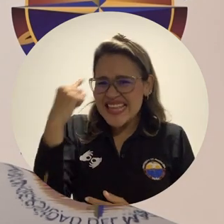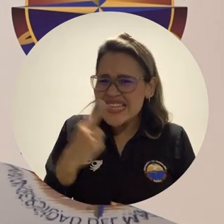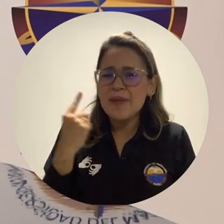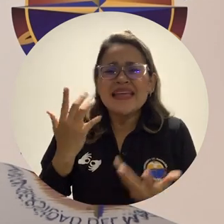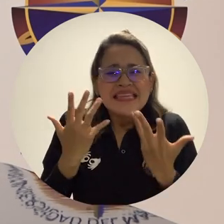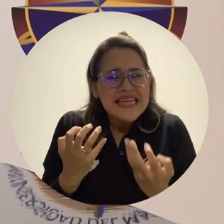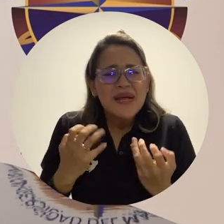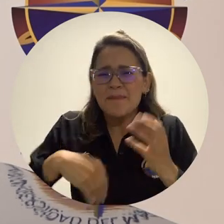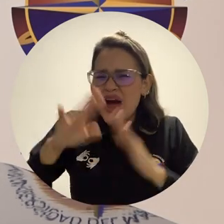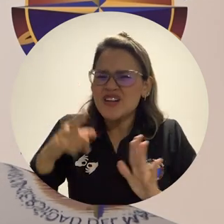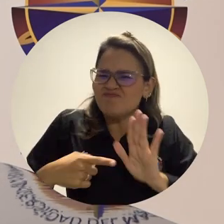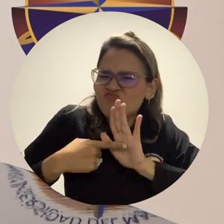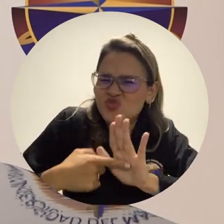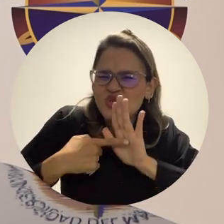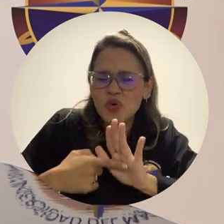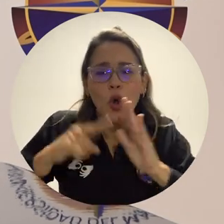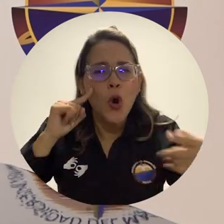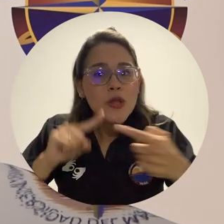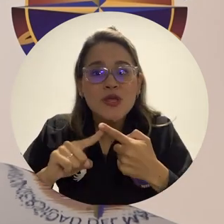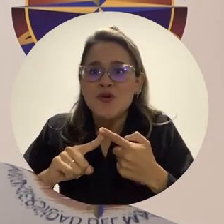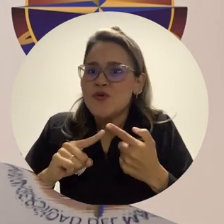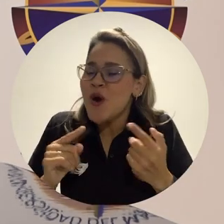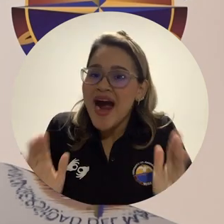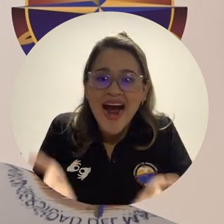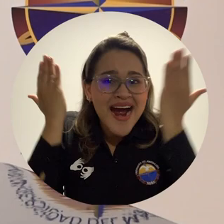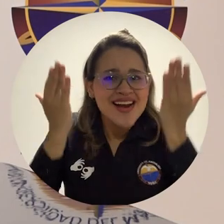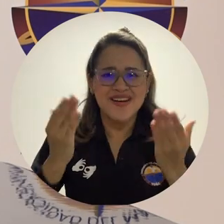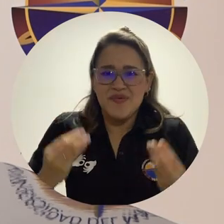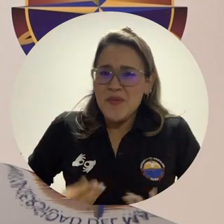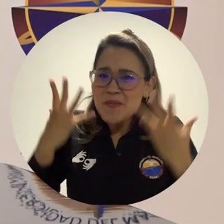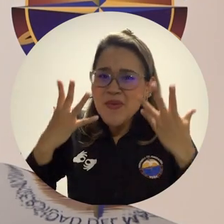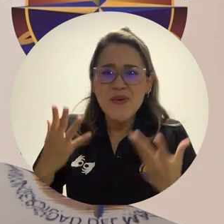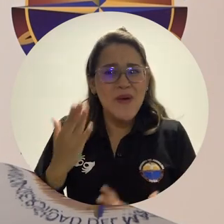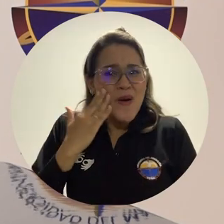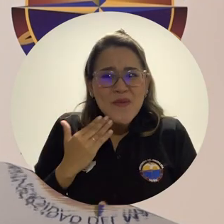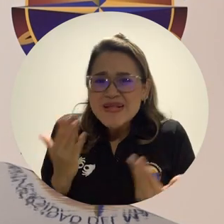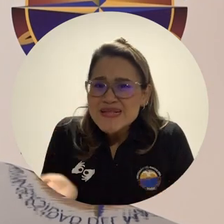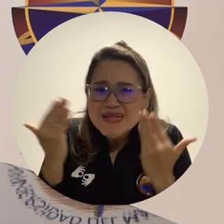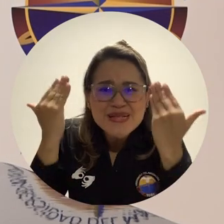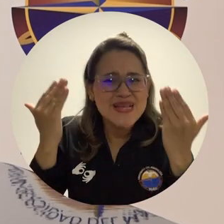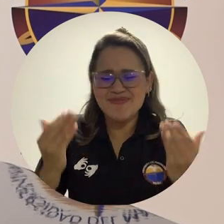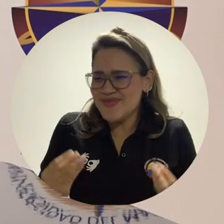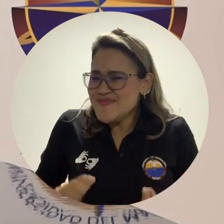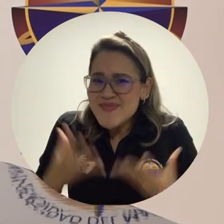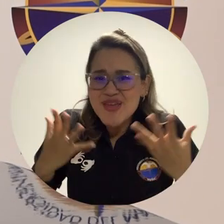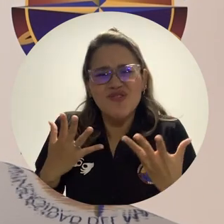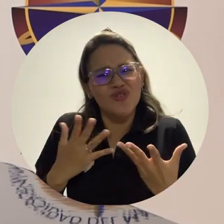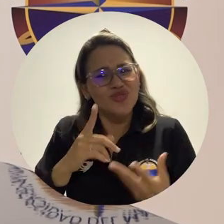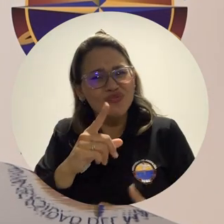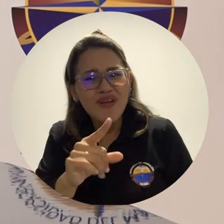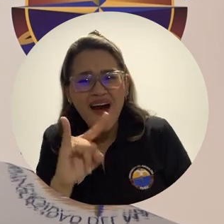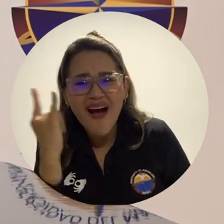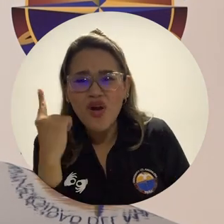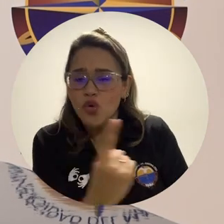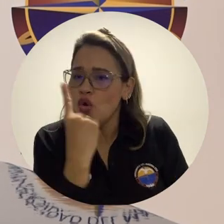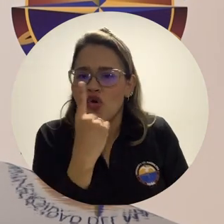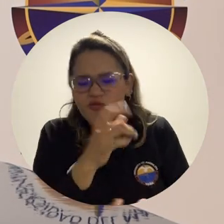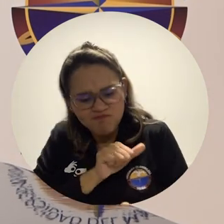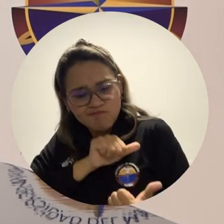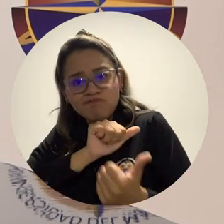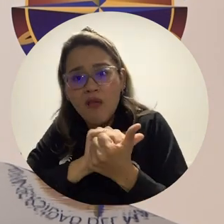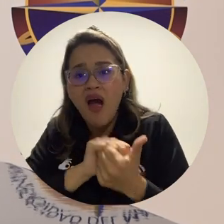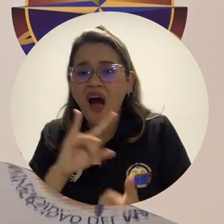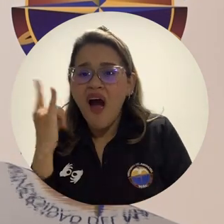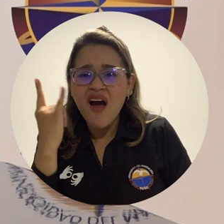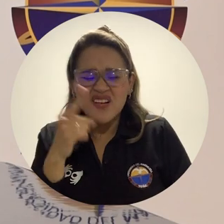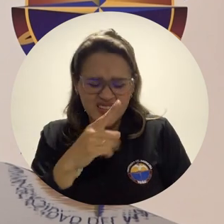una campaña durante todo el mes de septiembre, pero también durante todos los días para celebrar la vida, para decirle a nuestros niños, a nuestros jóvenes que la vida vale la